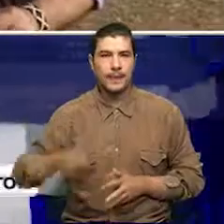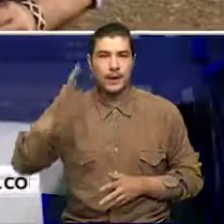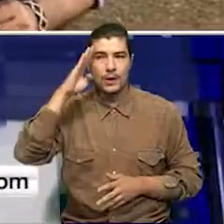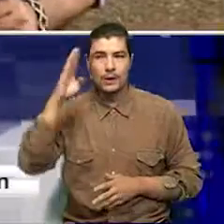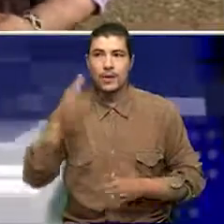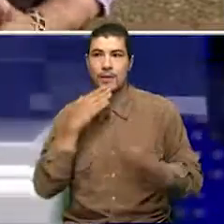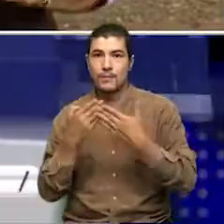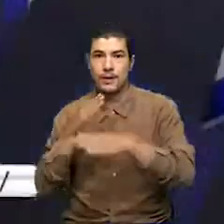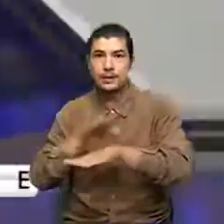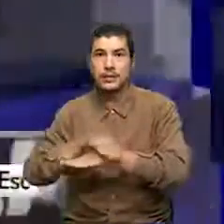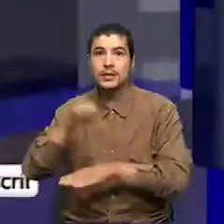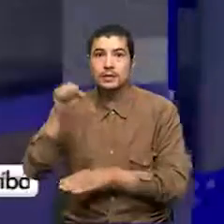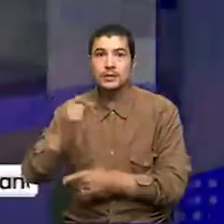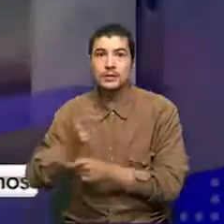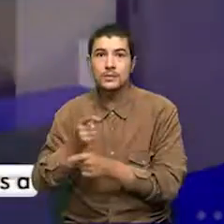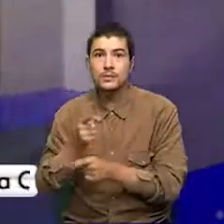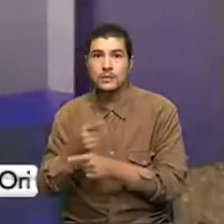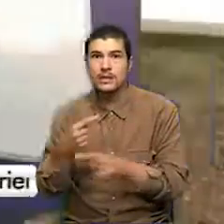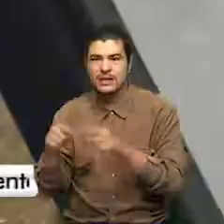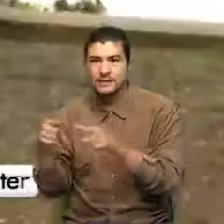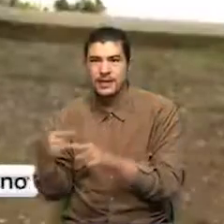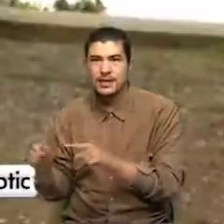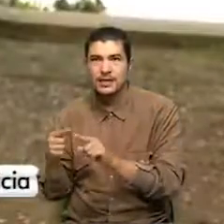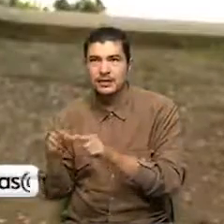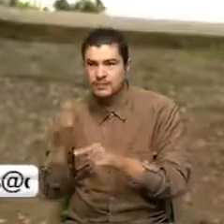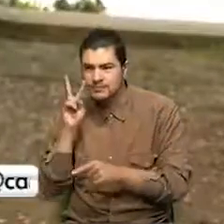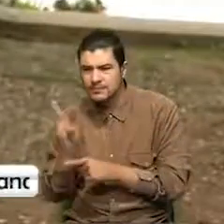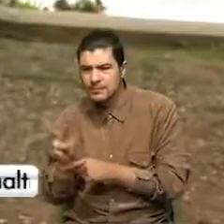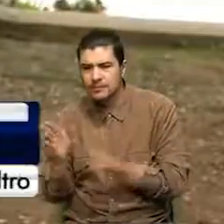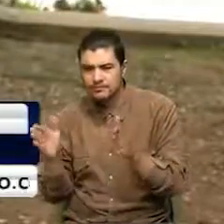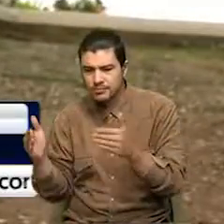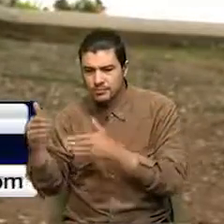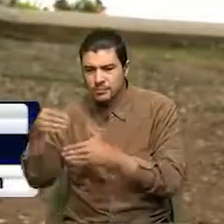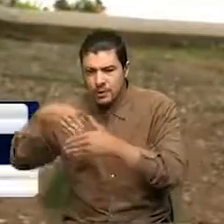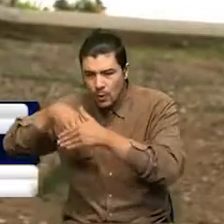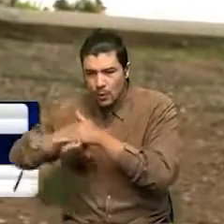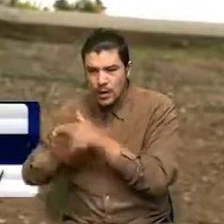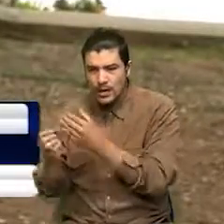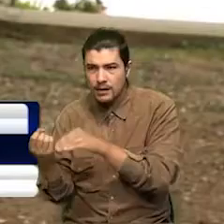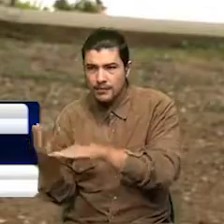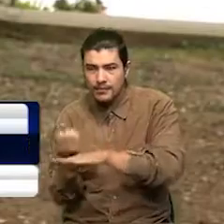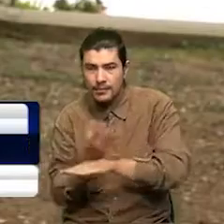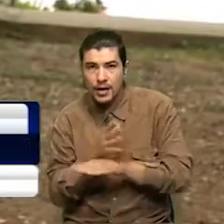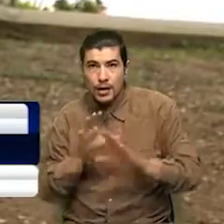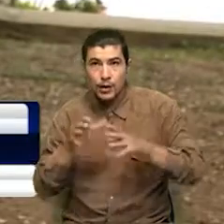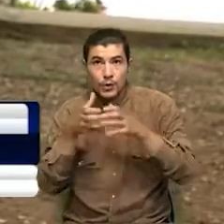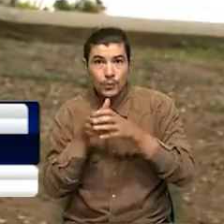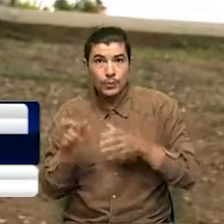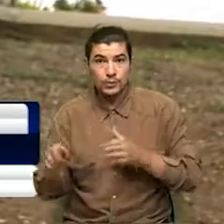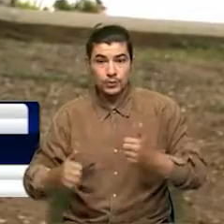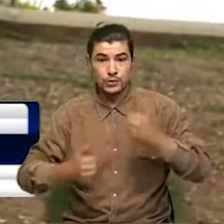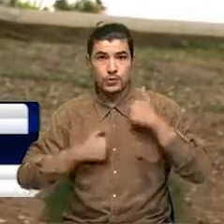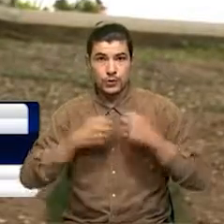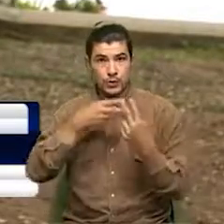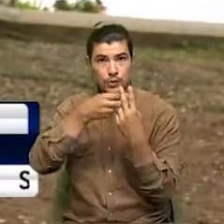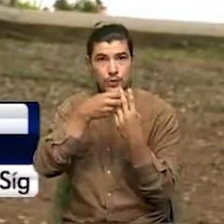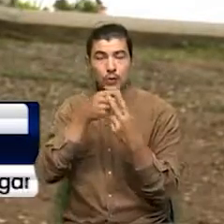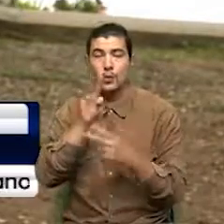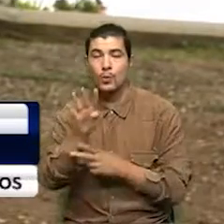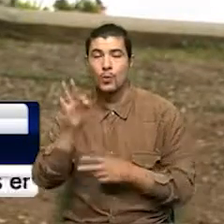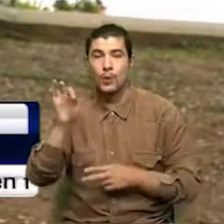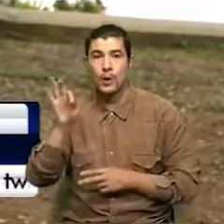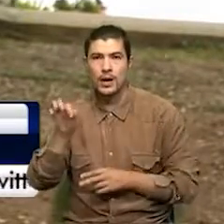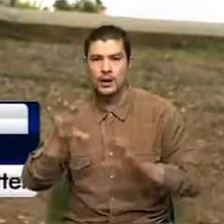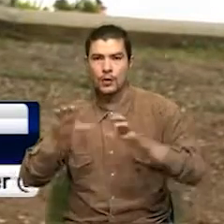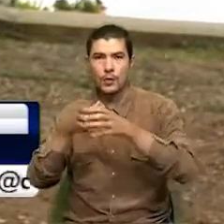Hola, John, muy buenas tardes. Pues se trata de varios explosivos que estaban camuflados entre la maleza. Tropas del batallón de selva número 48 de la 5ª Brigada